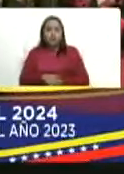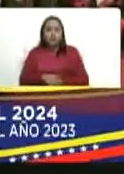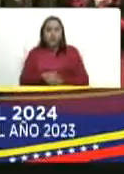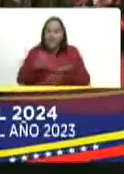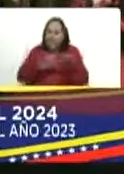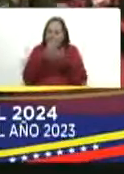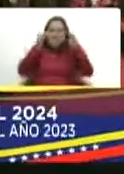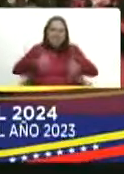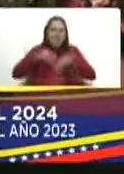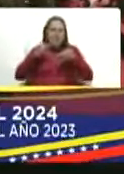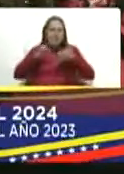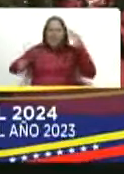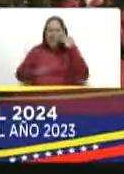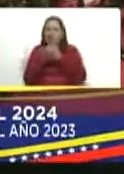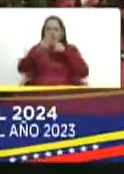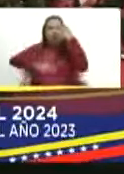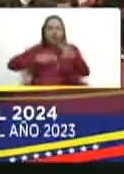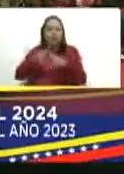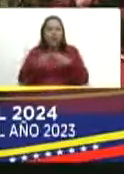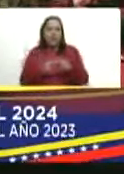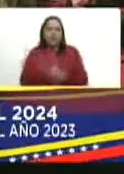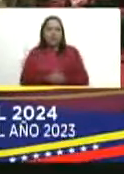¡Leales siempre!